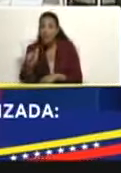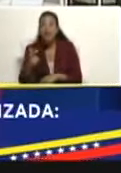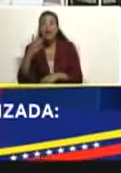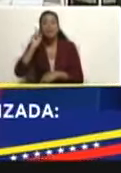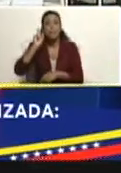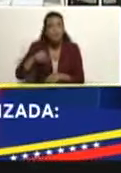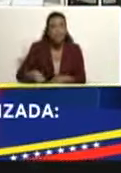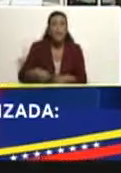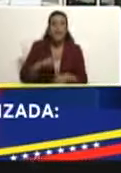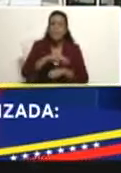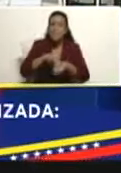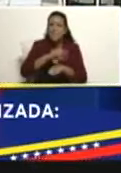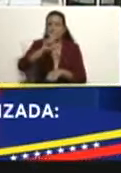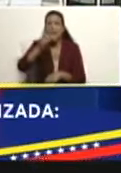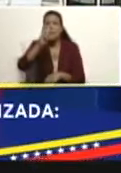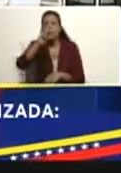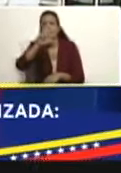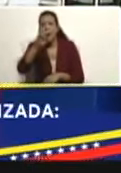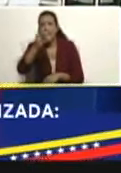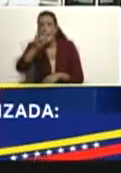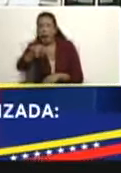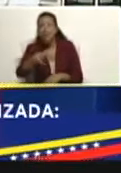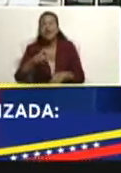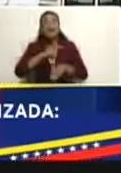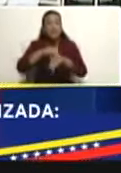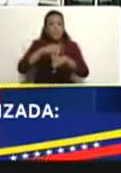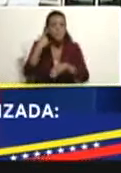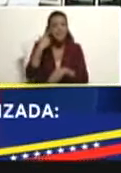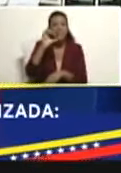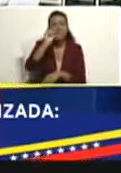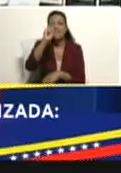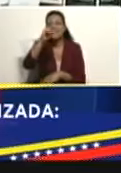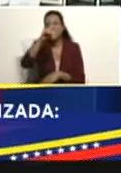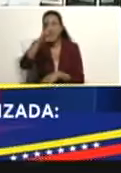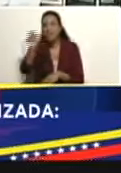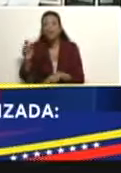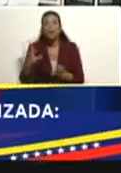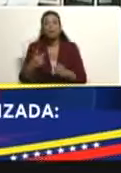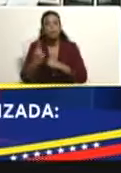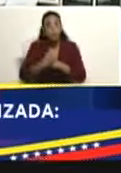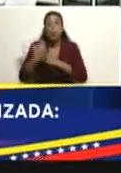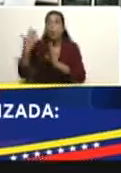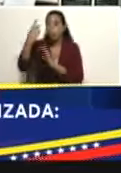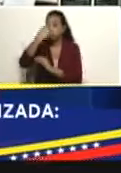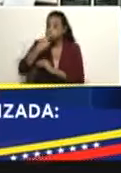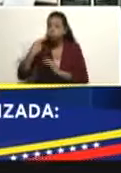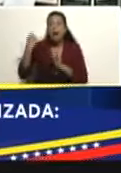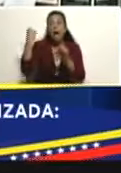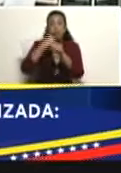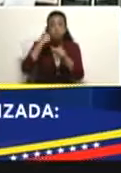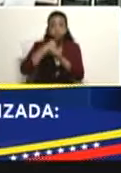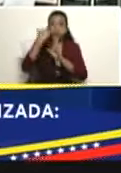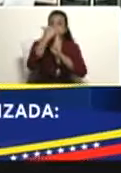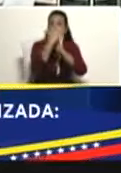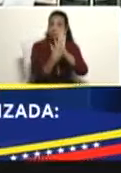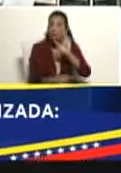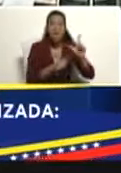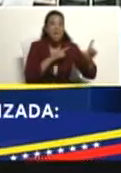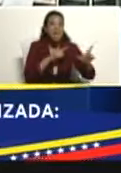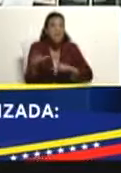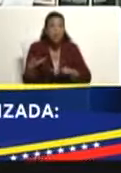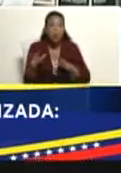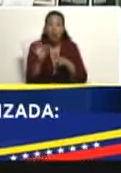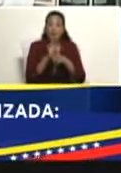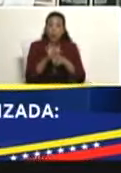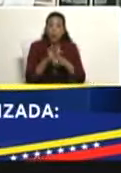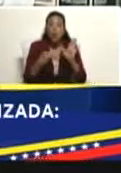estuvo la ministra Magali, aquí está la ministra Sandra Oblita cumpliendo su orientación de poner en